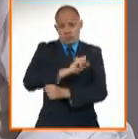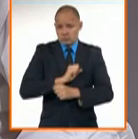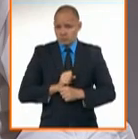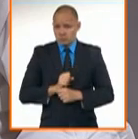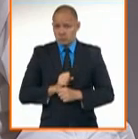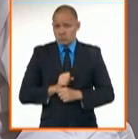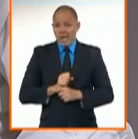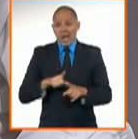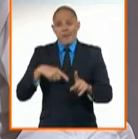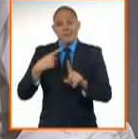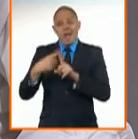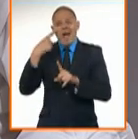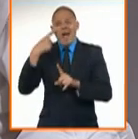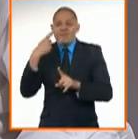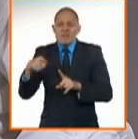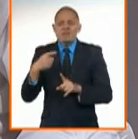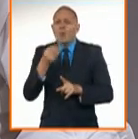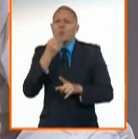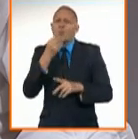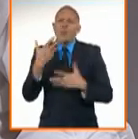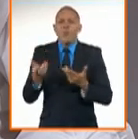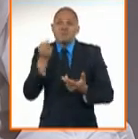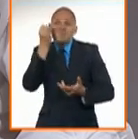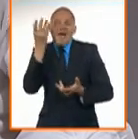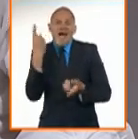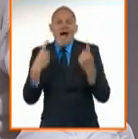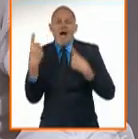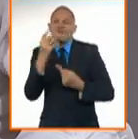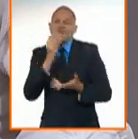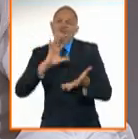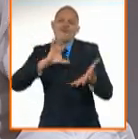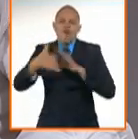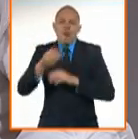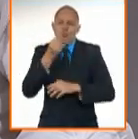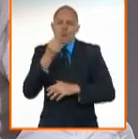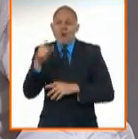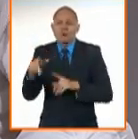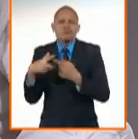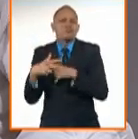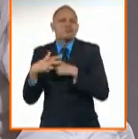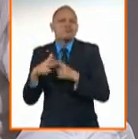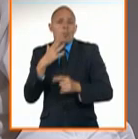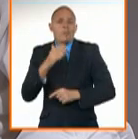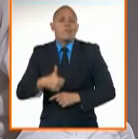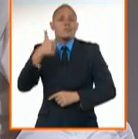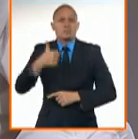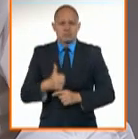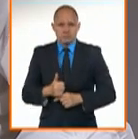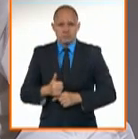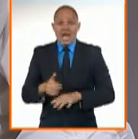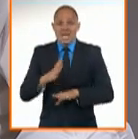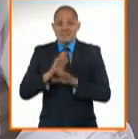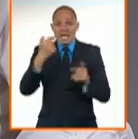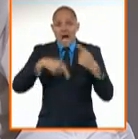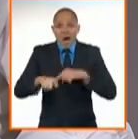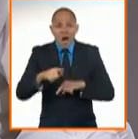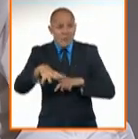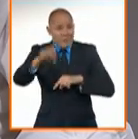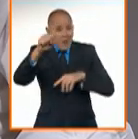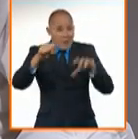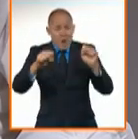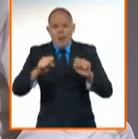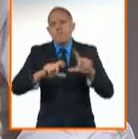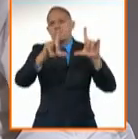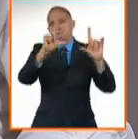la búsqueda constante de soluciones e innovaciones para que permiten en estos momentos mitigar las limitaciones que tenemos con los recursos